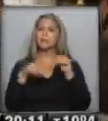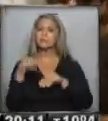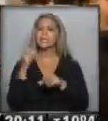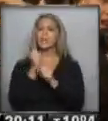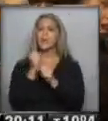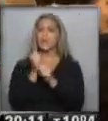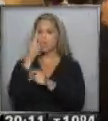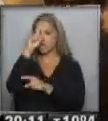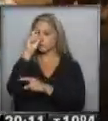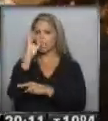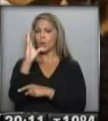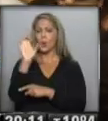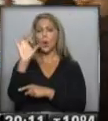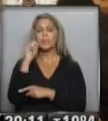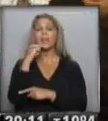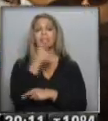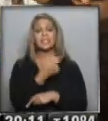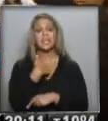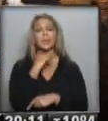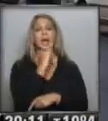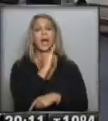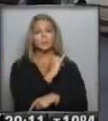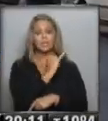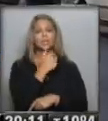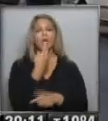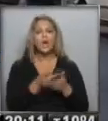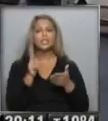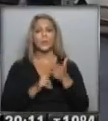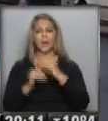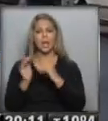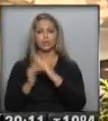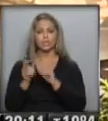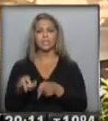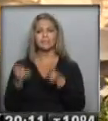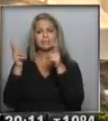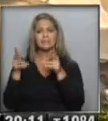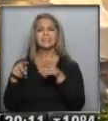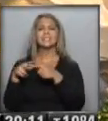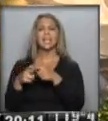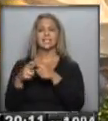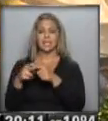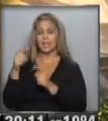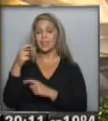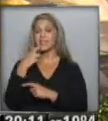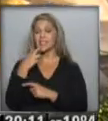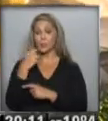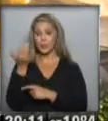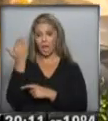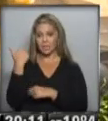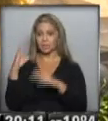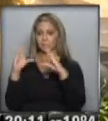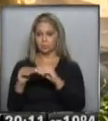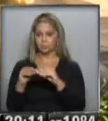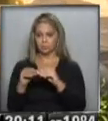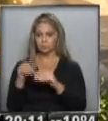Borda, que anunciaron la reconstrucción del demolido taller 19 del neuropsiquiátrico. Votamos reconstruir el taller,